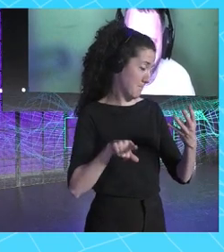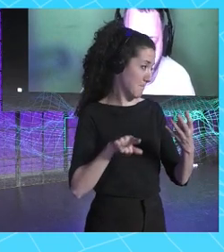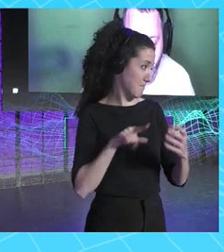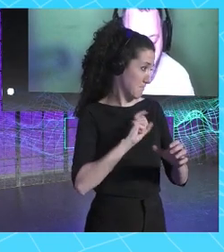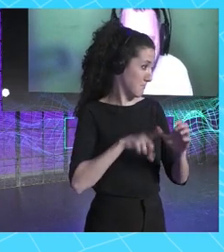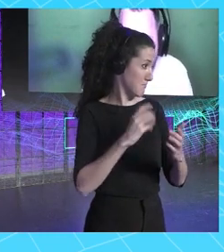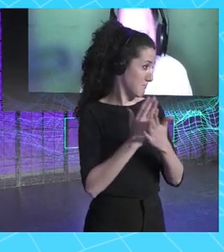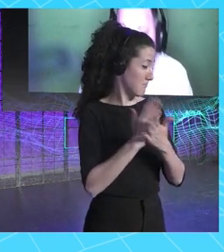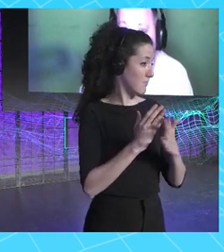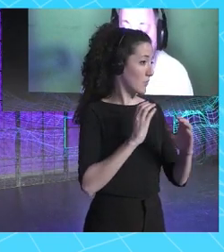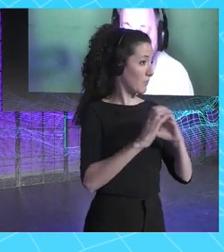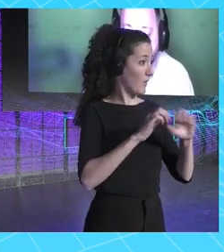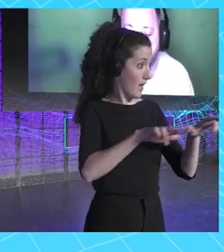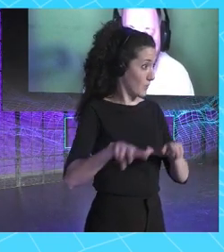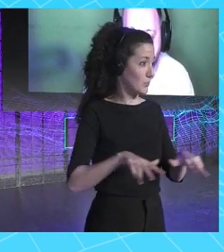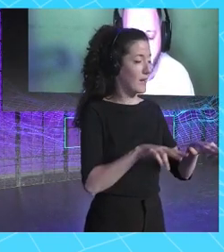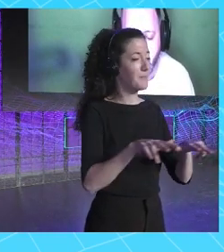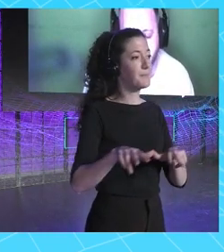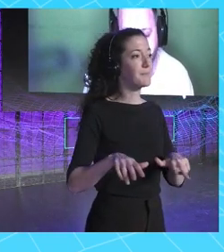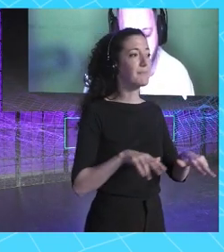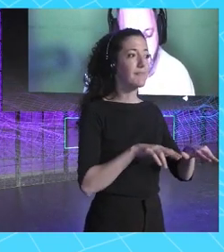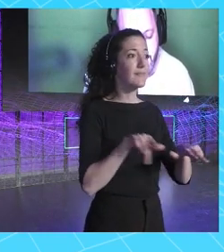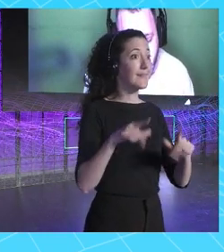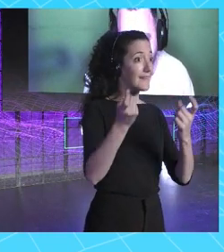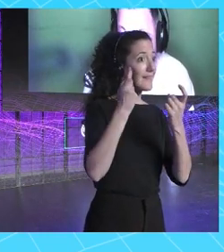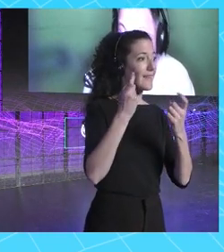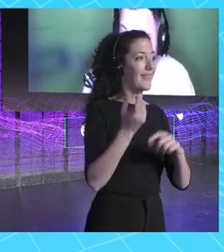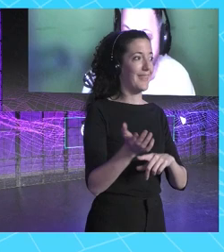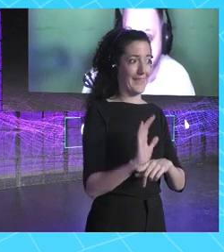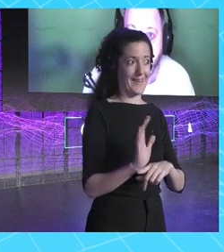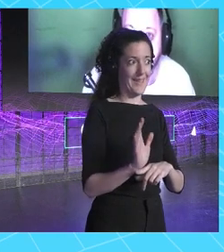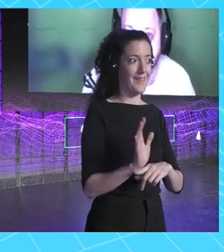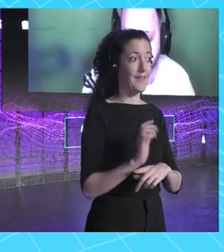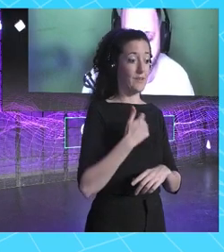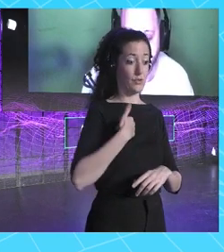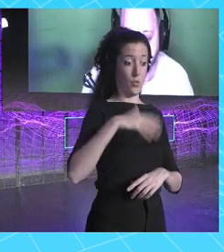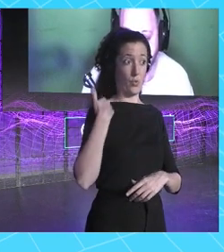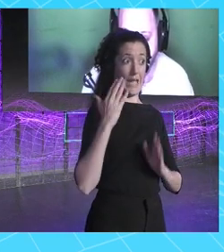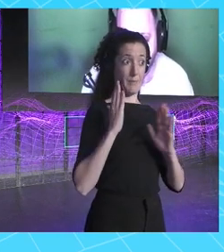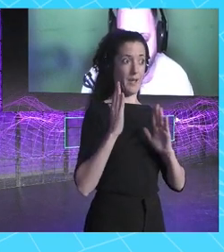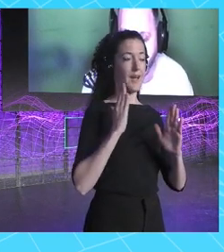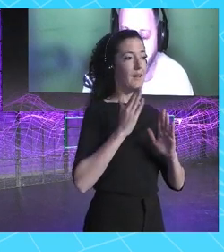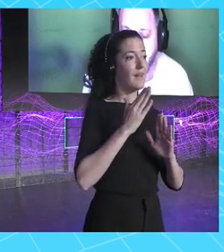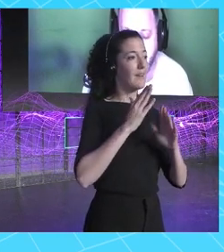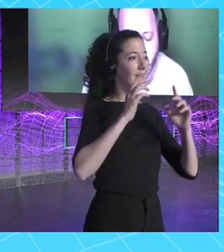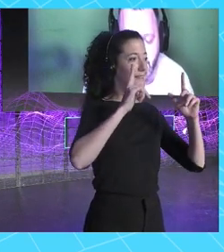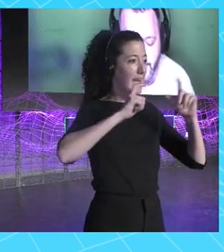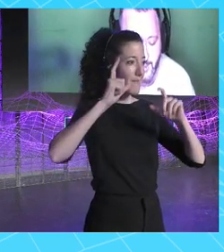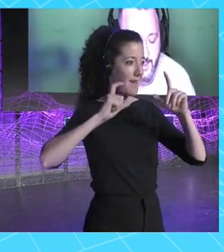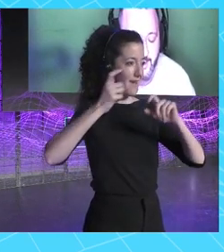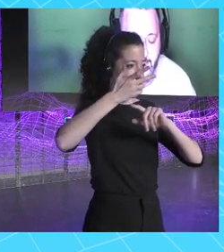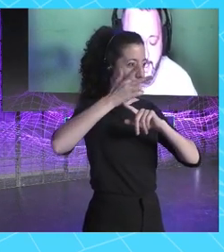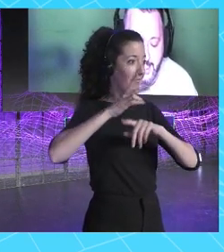ahí enseñaban cine Cuando Yo estudié había apenas cámaras digitales o sea que la asignatura de fotografía rebelábamos las fotos